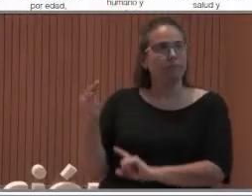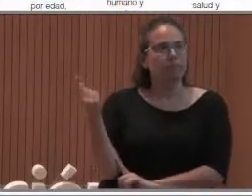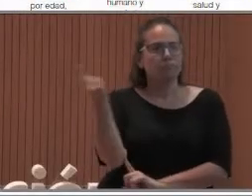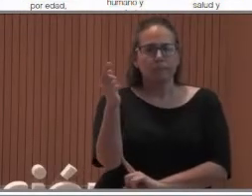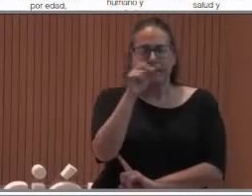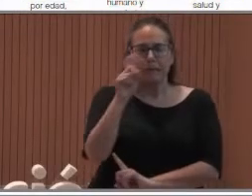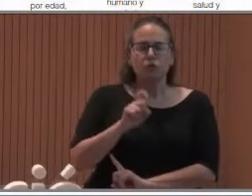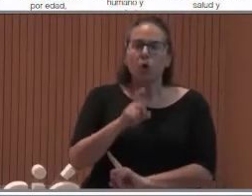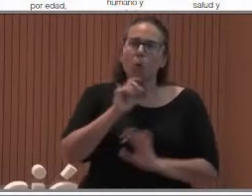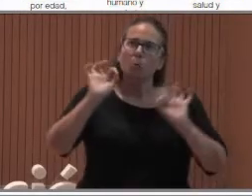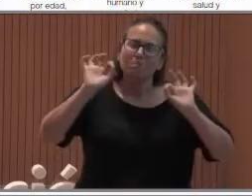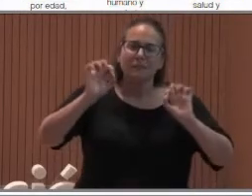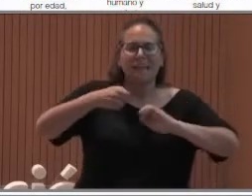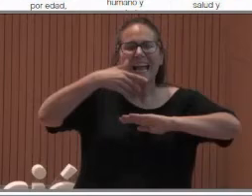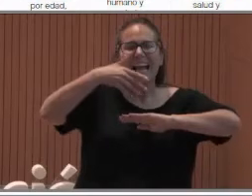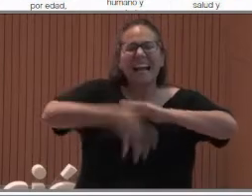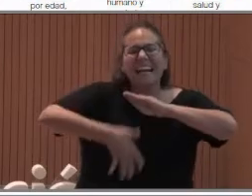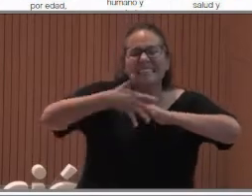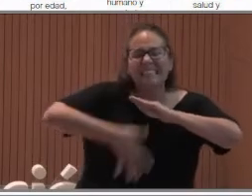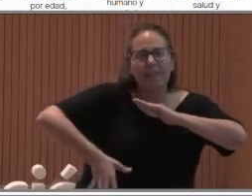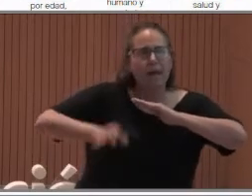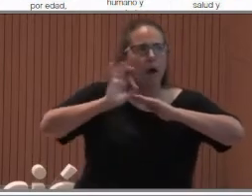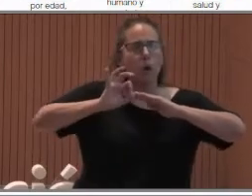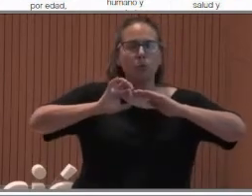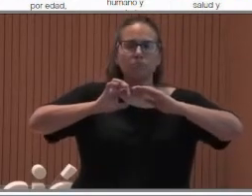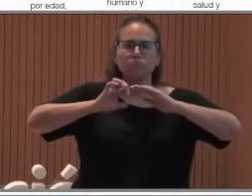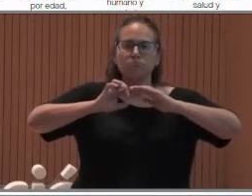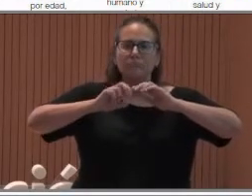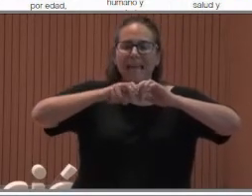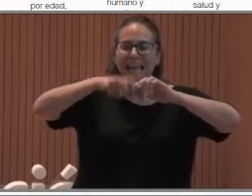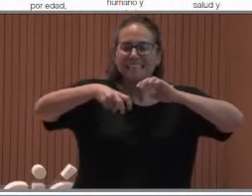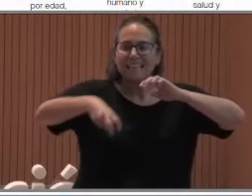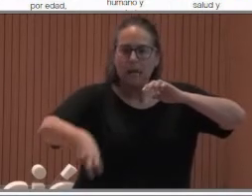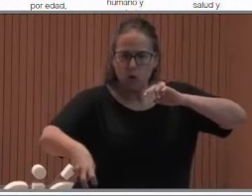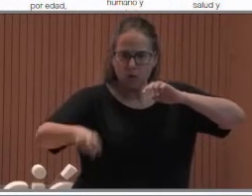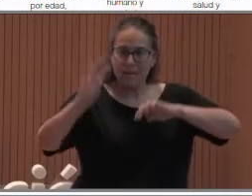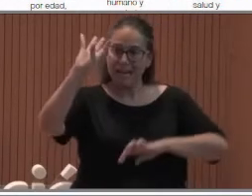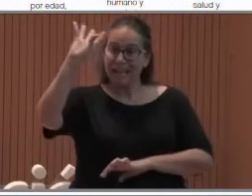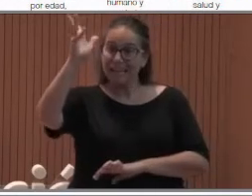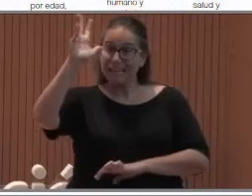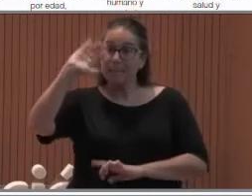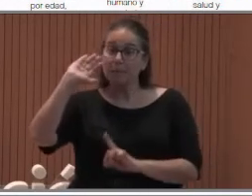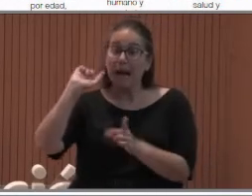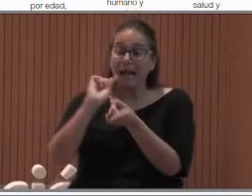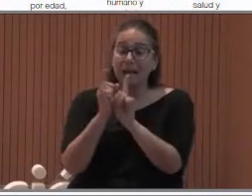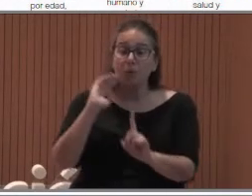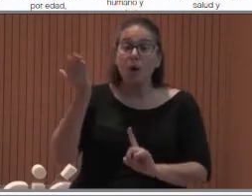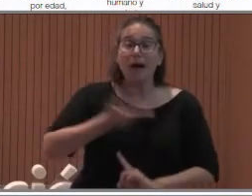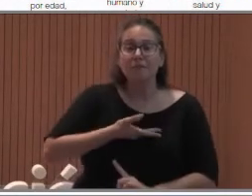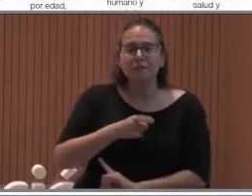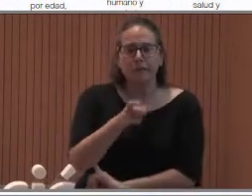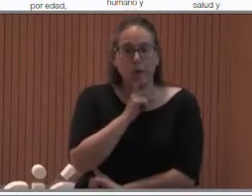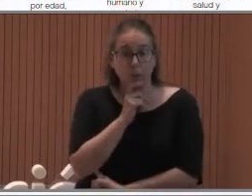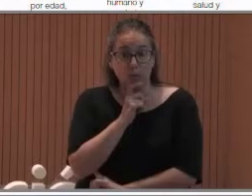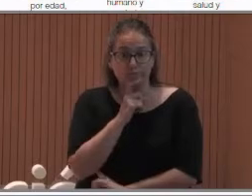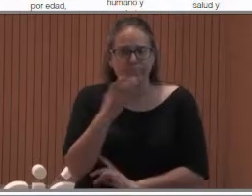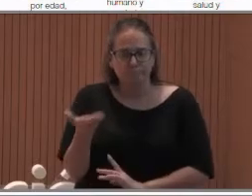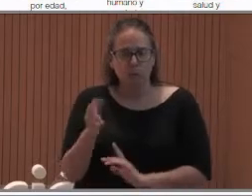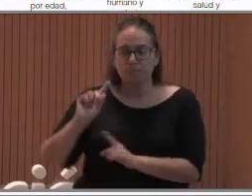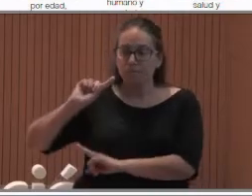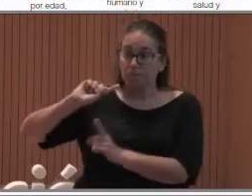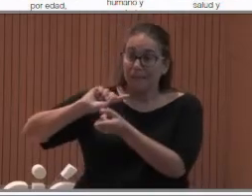la cascada o el escalón de efectos del cambio climático en la salud, porque el cambio climático lo que es un gran